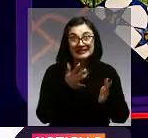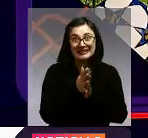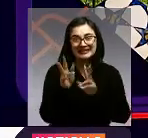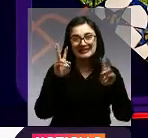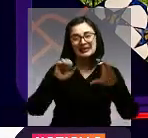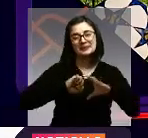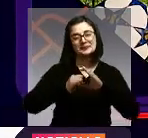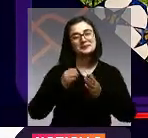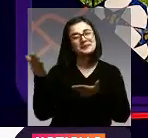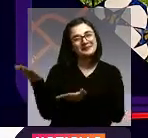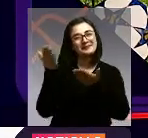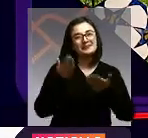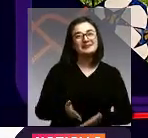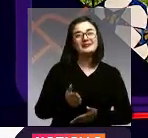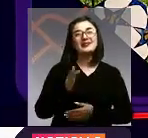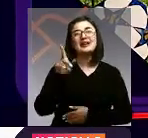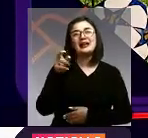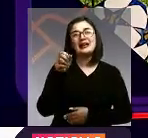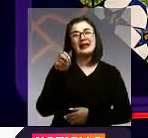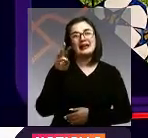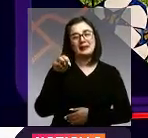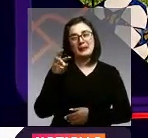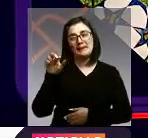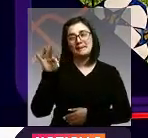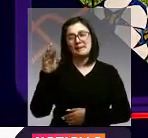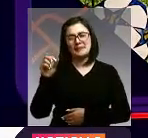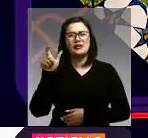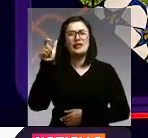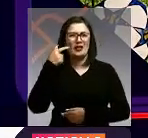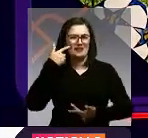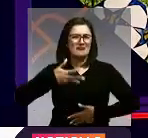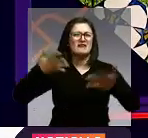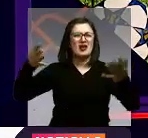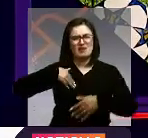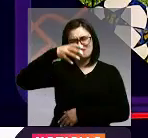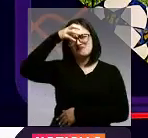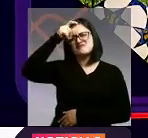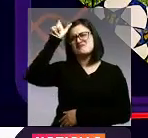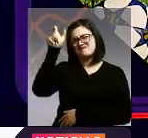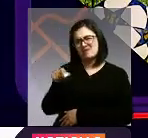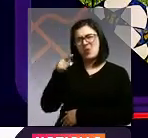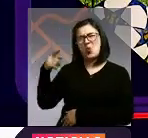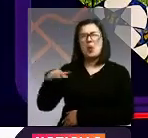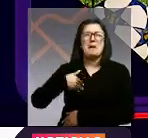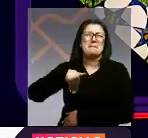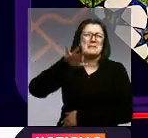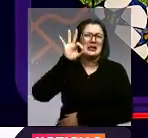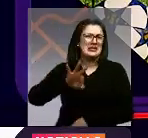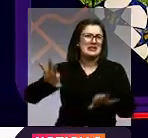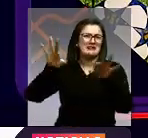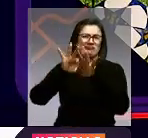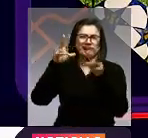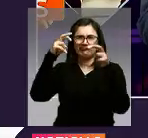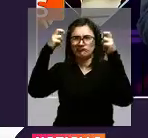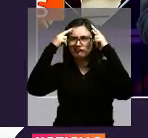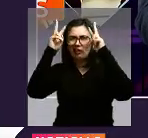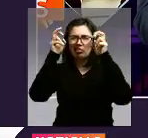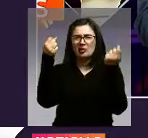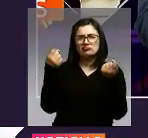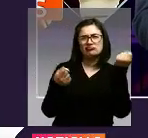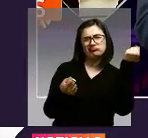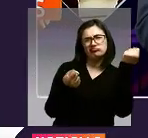bienvenida a don Germán Mejía Pinto, gran conocedor y quizás el más importante conocedor del automovilismo colombiano. Don